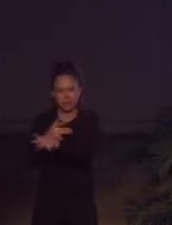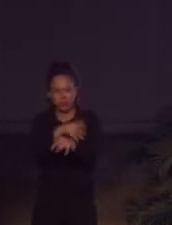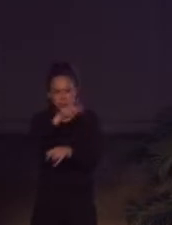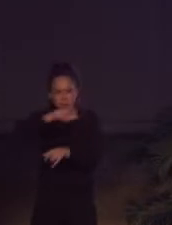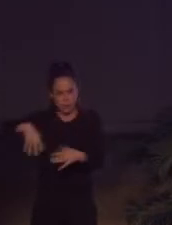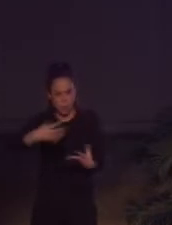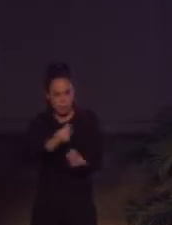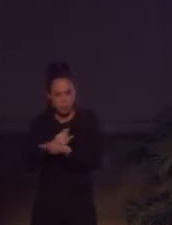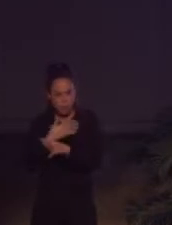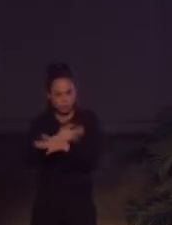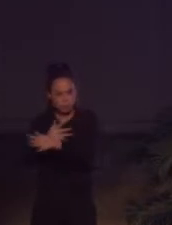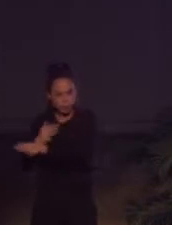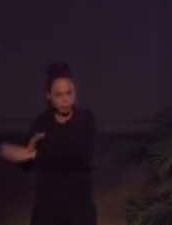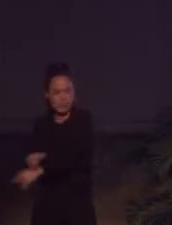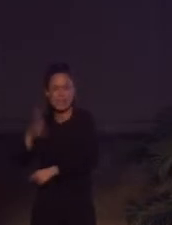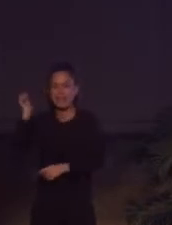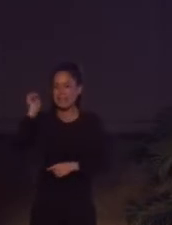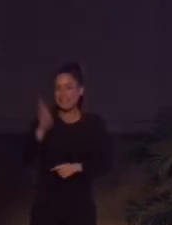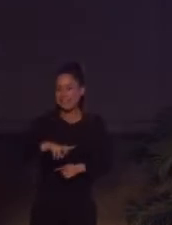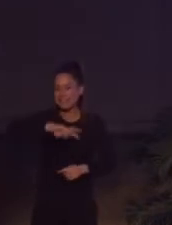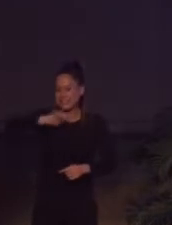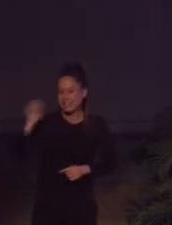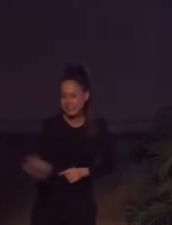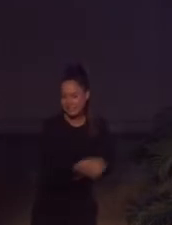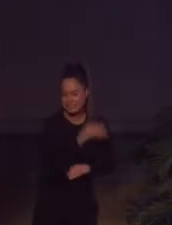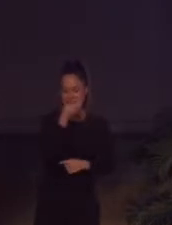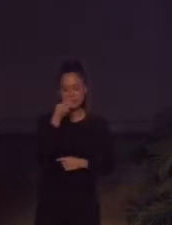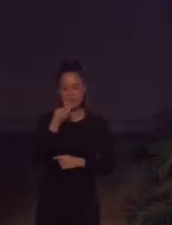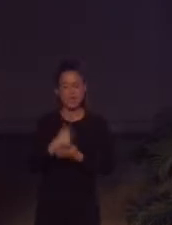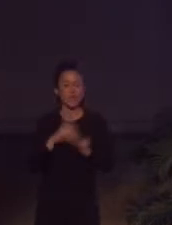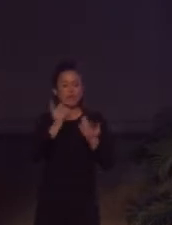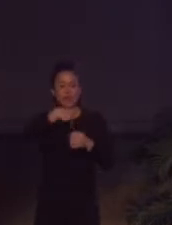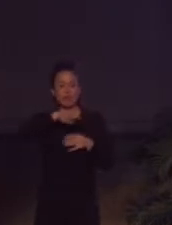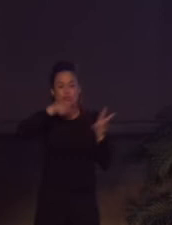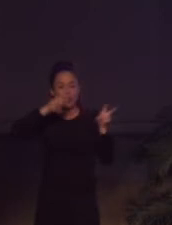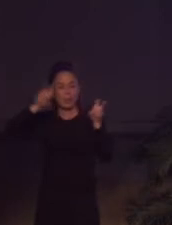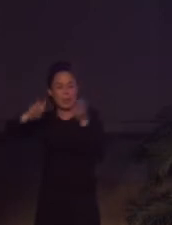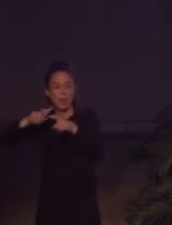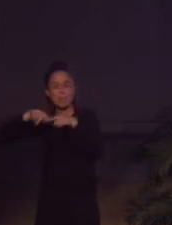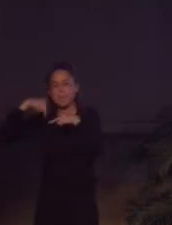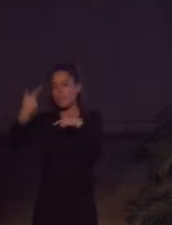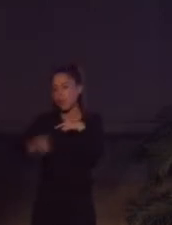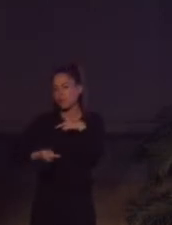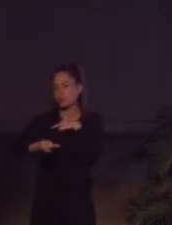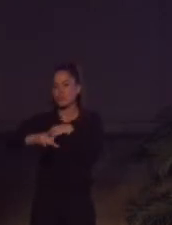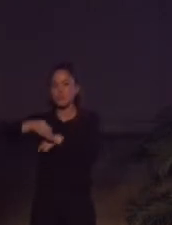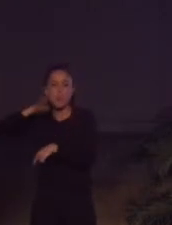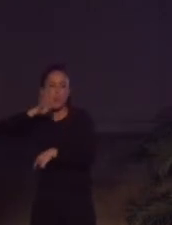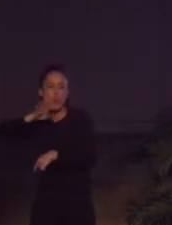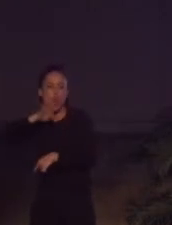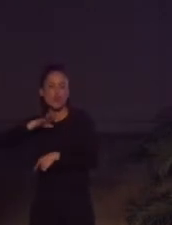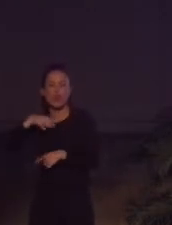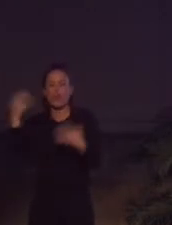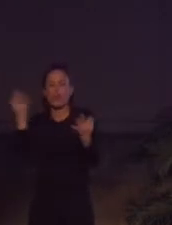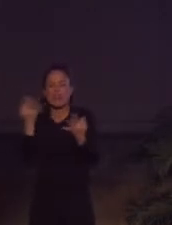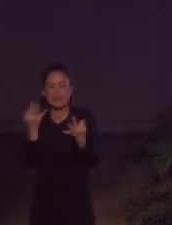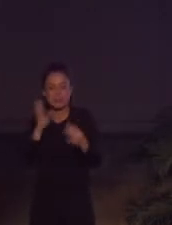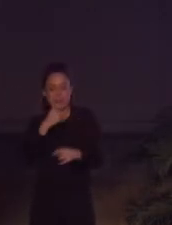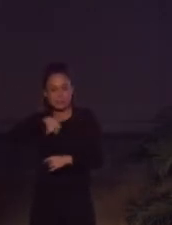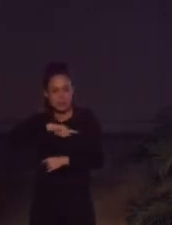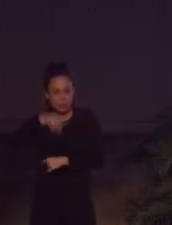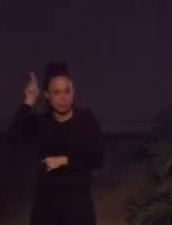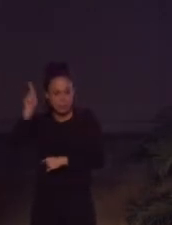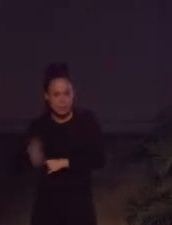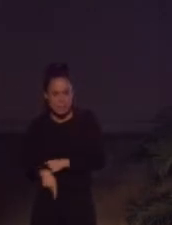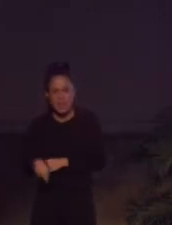parole de Queer 4 fue sobre posporno, intentábamos, bueno, hablar de qué era el posporno y qué era eso del posporno, también salía el colectivo